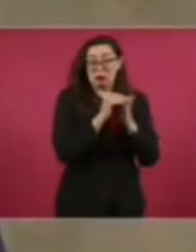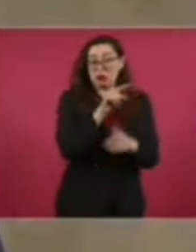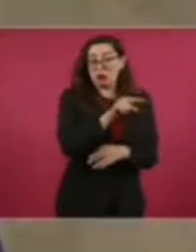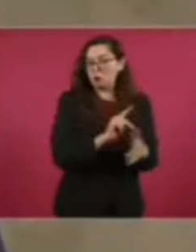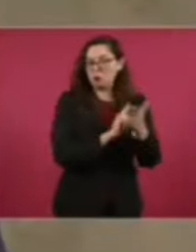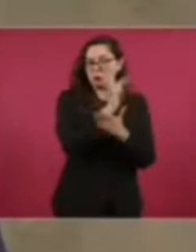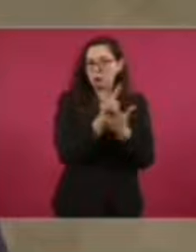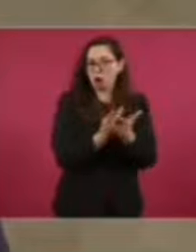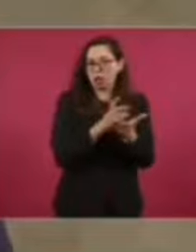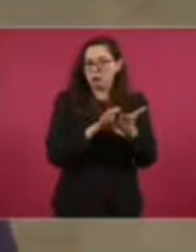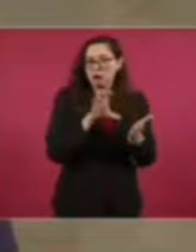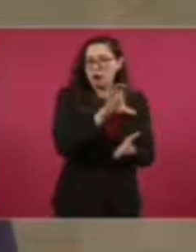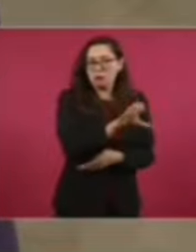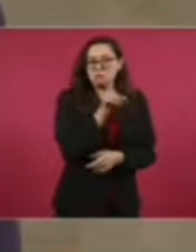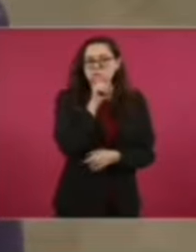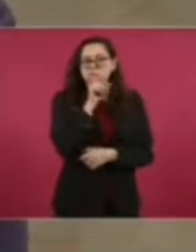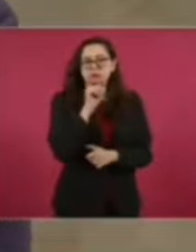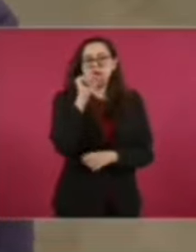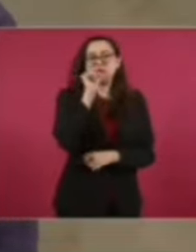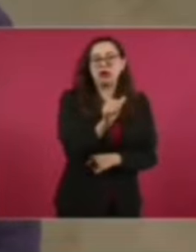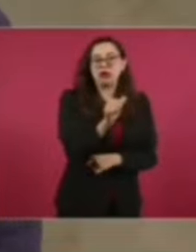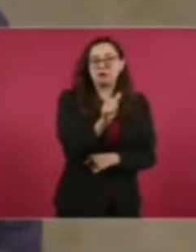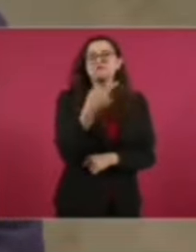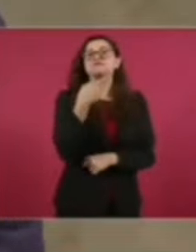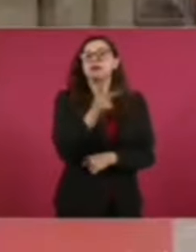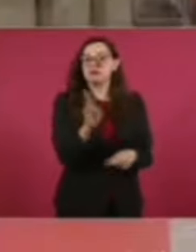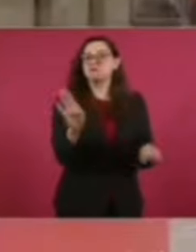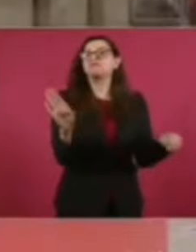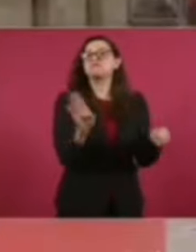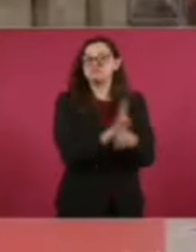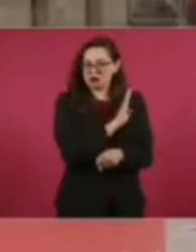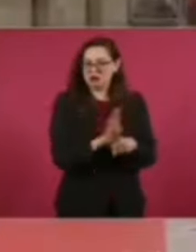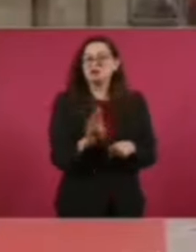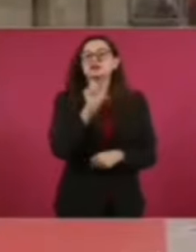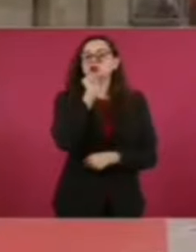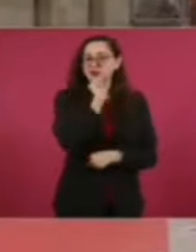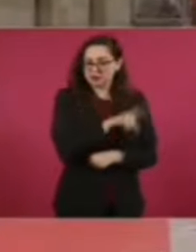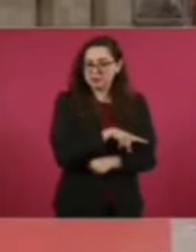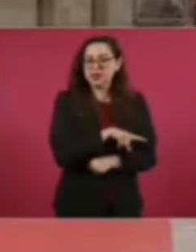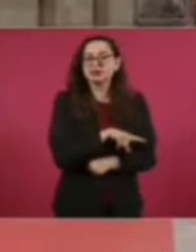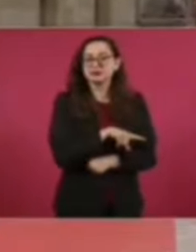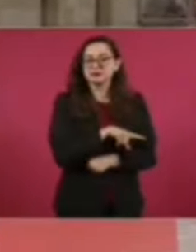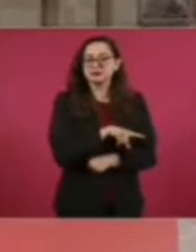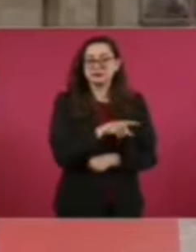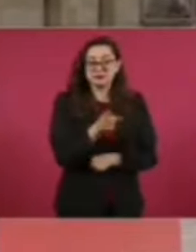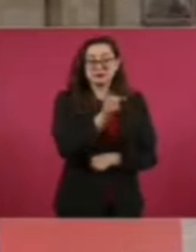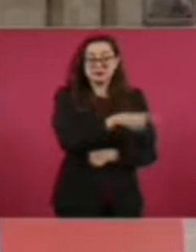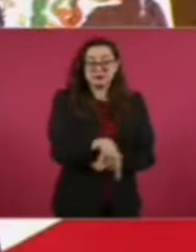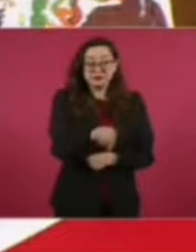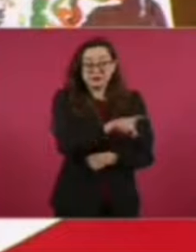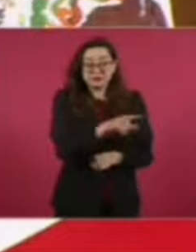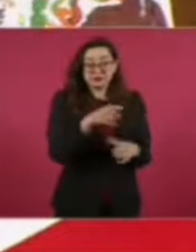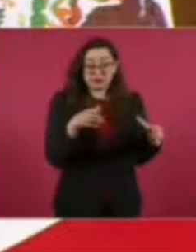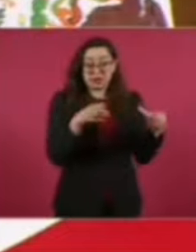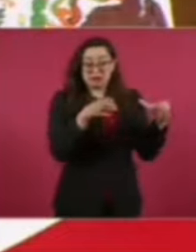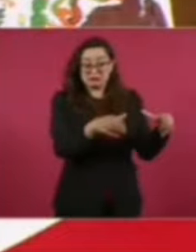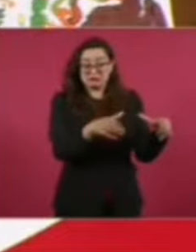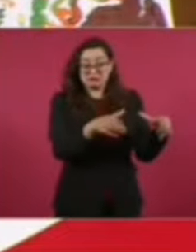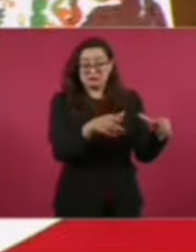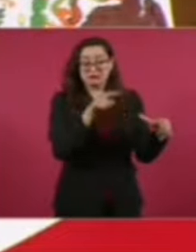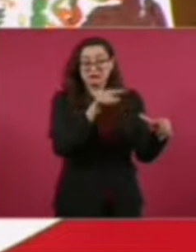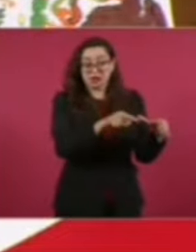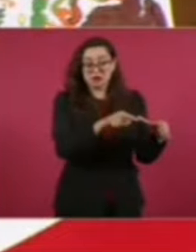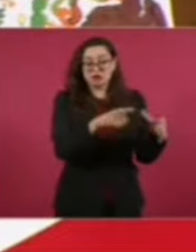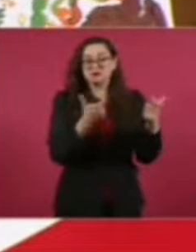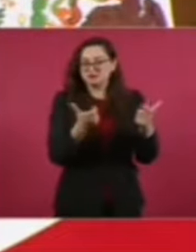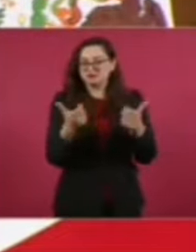obtienen un apoyo de manera directa, al final de cuentas, también resultan beneficiados, porque en el país